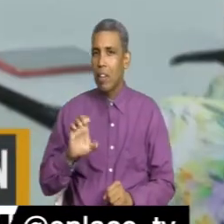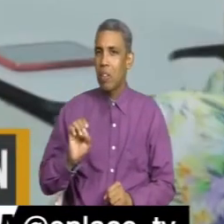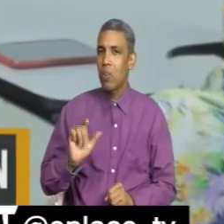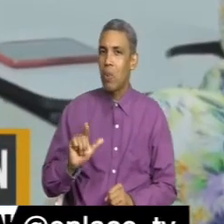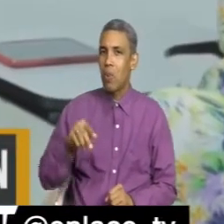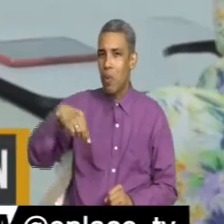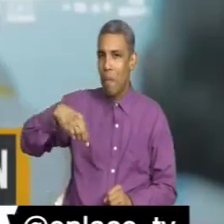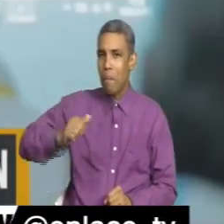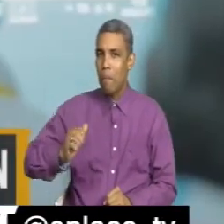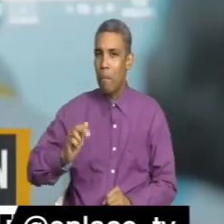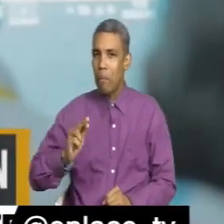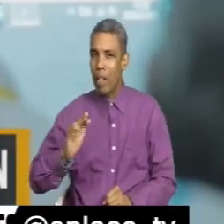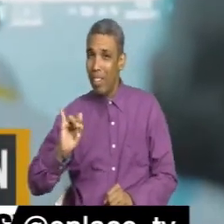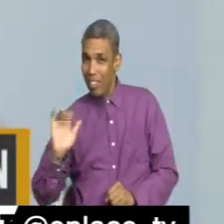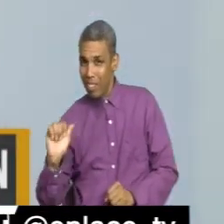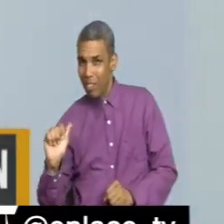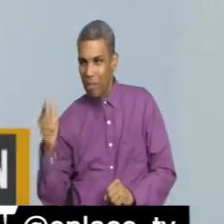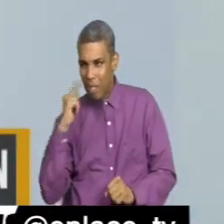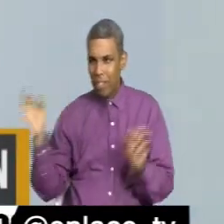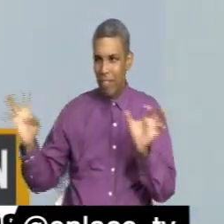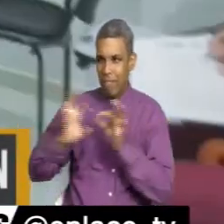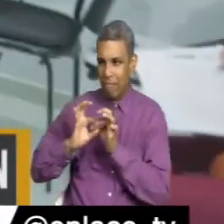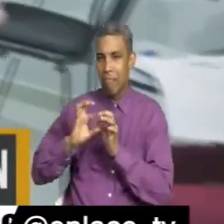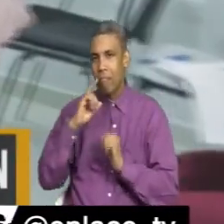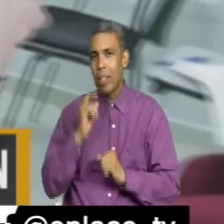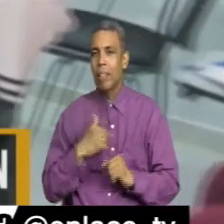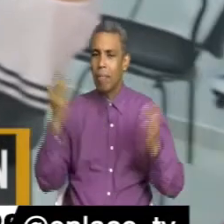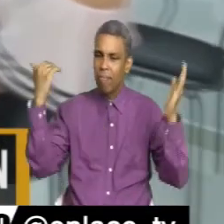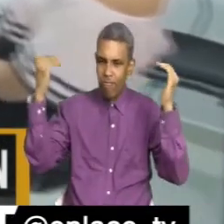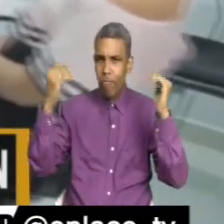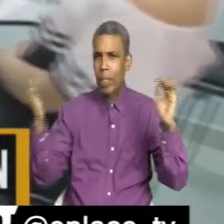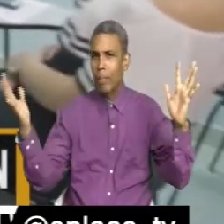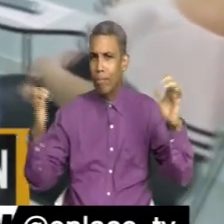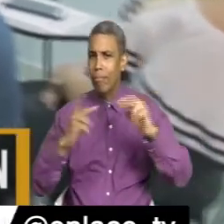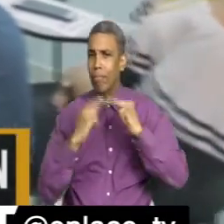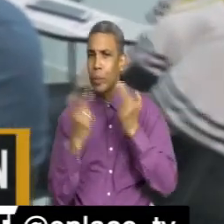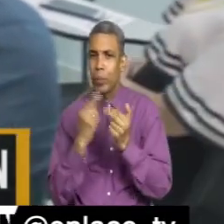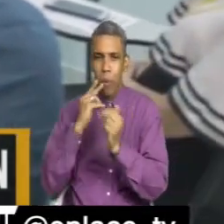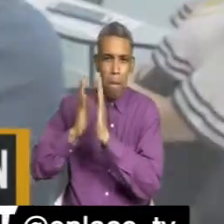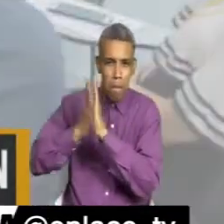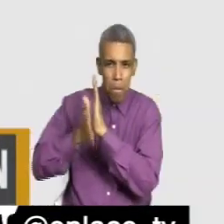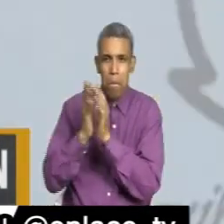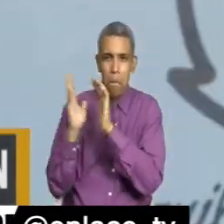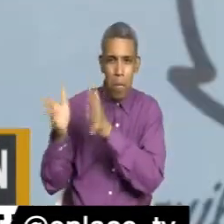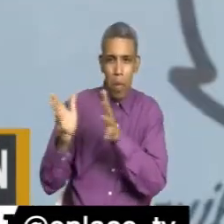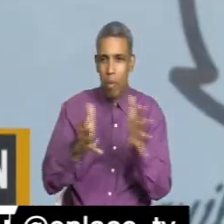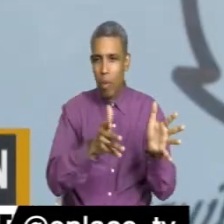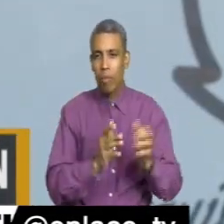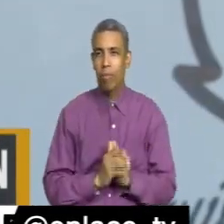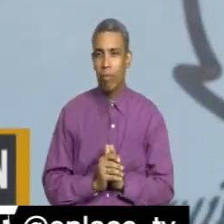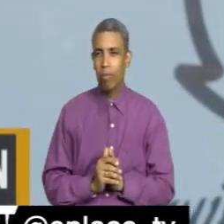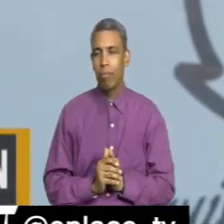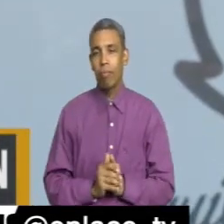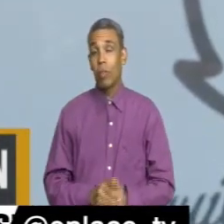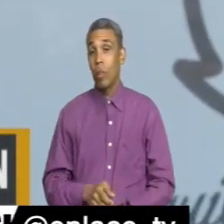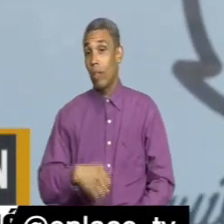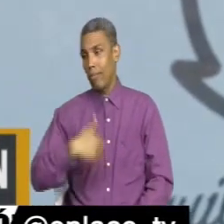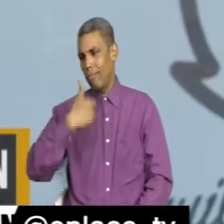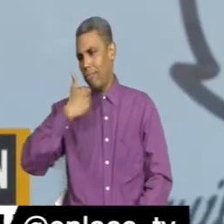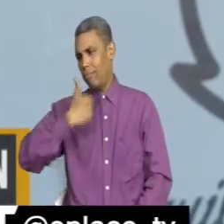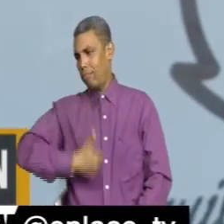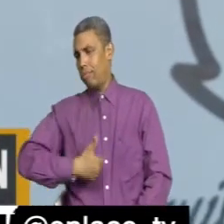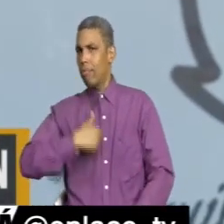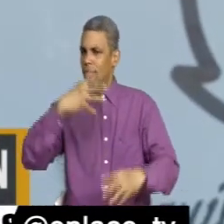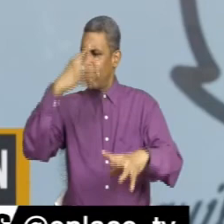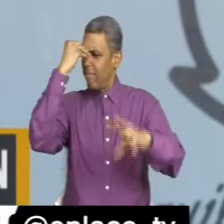funcionarios recibieron capacitación por parte de la ARL Colpatria. Primero, es un aprendizaje que nos queda de por vida. Y dos,